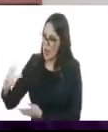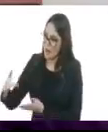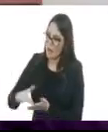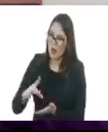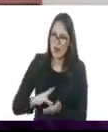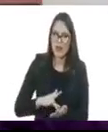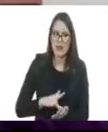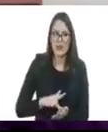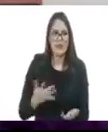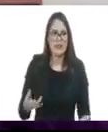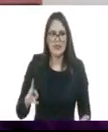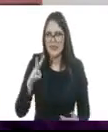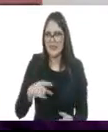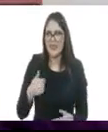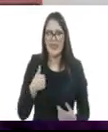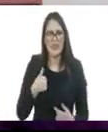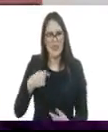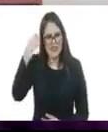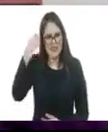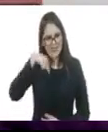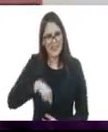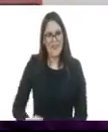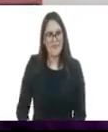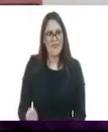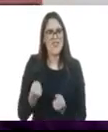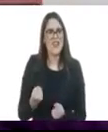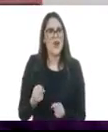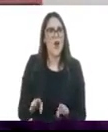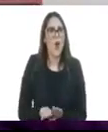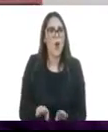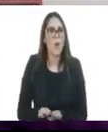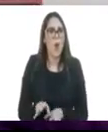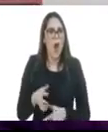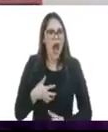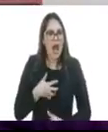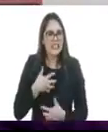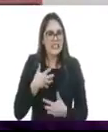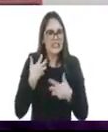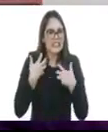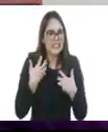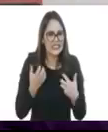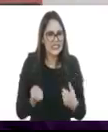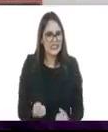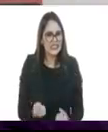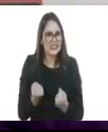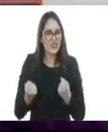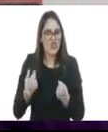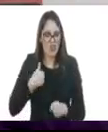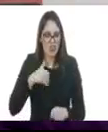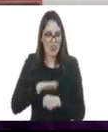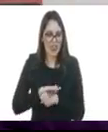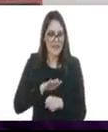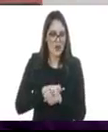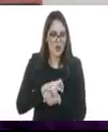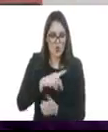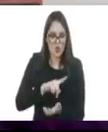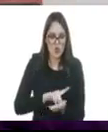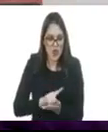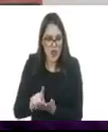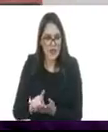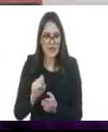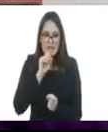es mucho mi enojo como periodista y como activista, porque, ¿no? Me